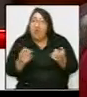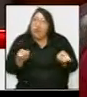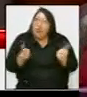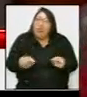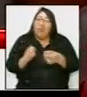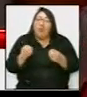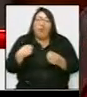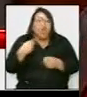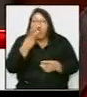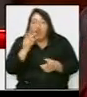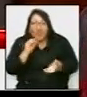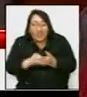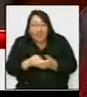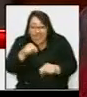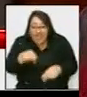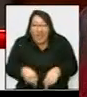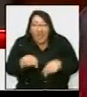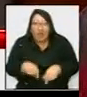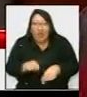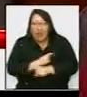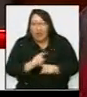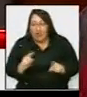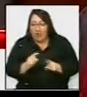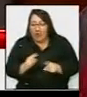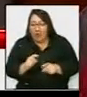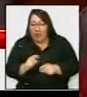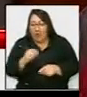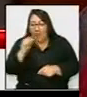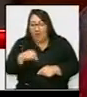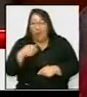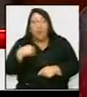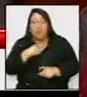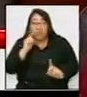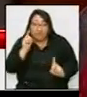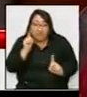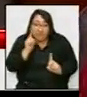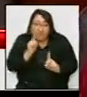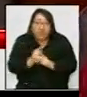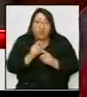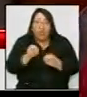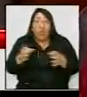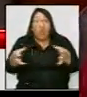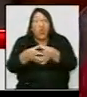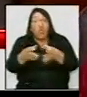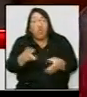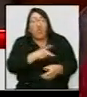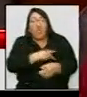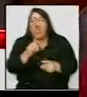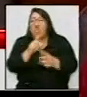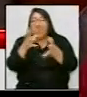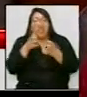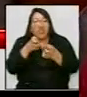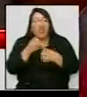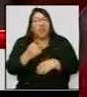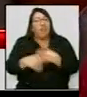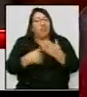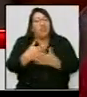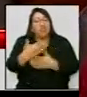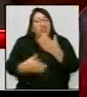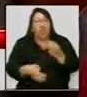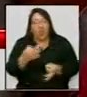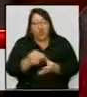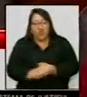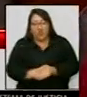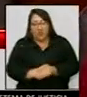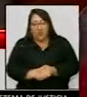porque no hemos debido llegar a esa situación extrema. Y estamos llegando porque Fuerza Popular no quiso procesar el caso.